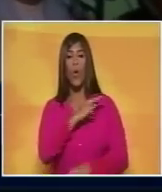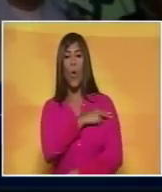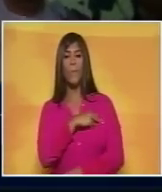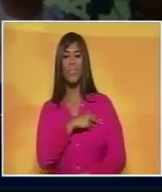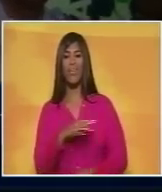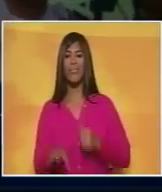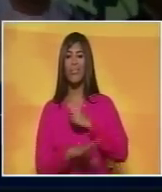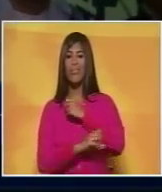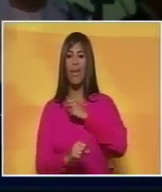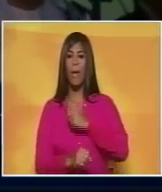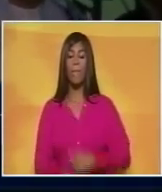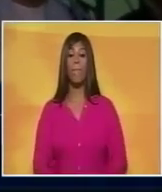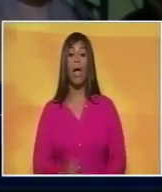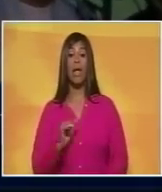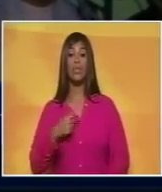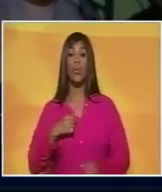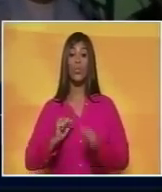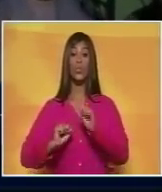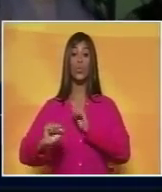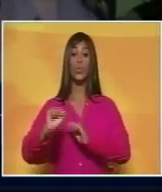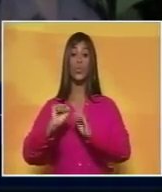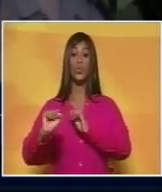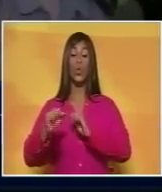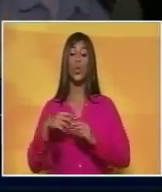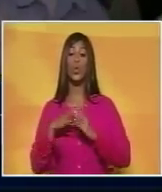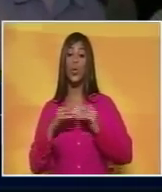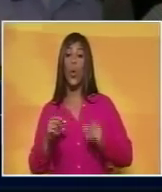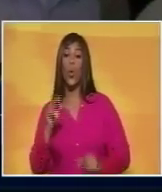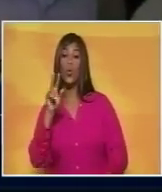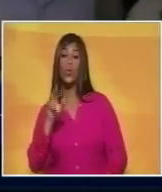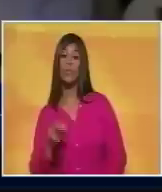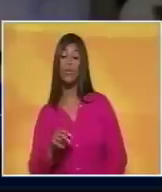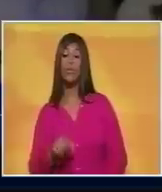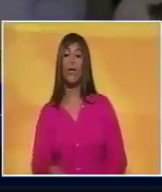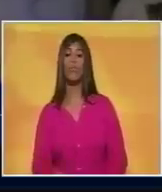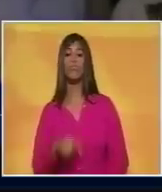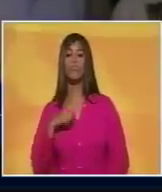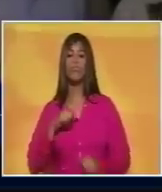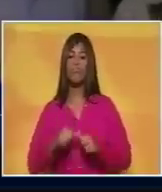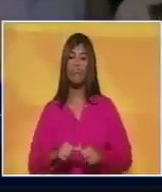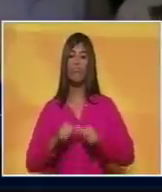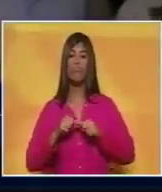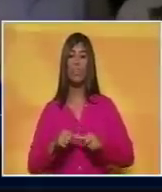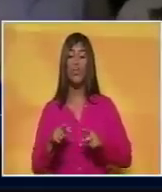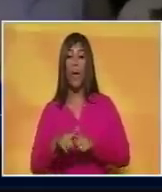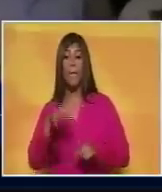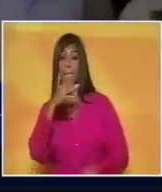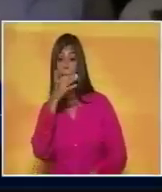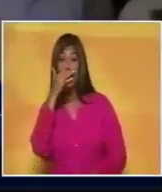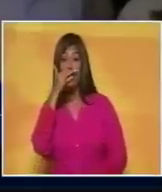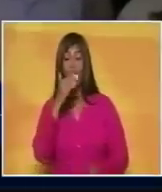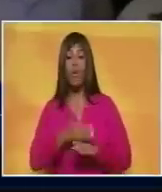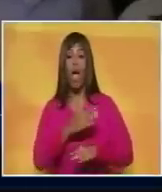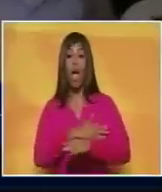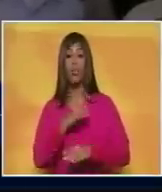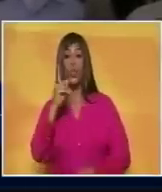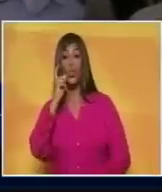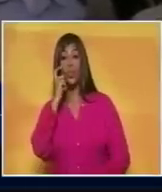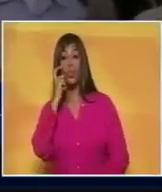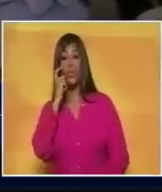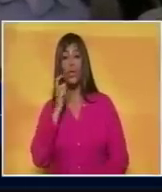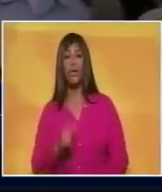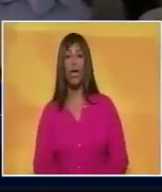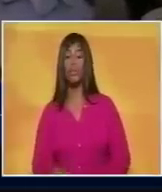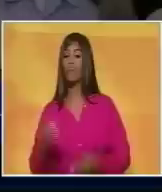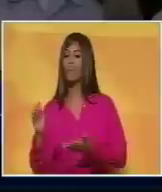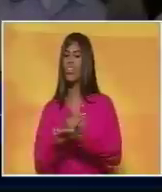hospitales. En ese combate día a día, en esa lucha día a día contra esas mafias. Hace 2 días hicimos